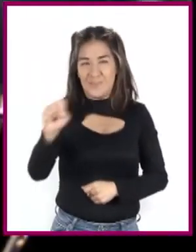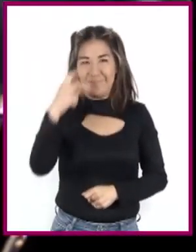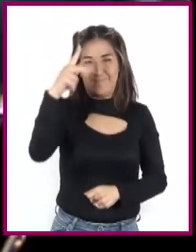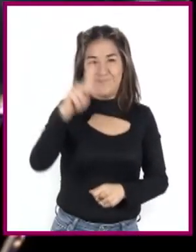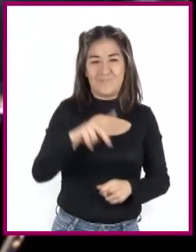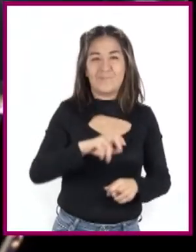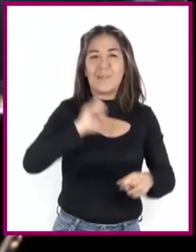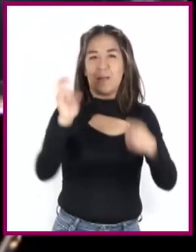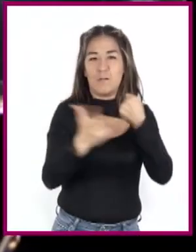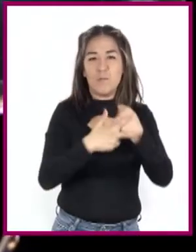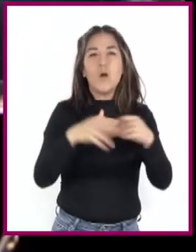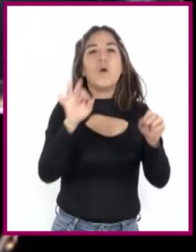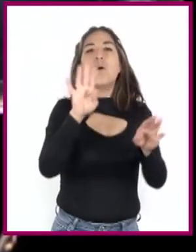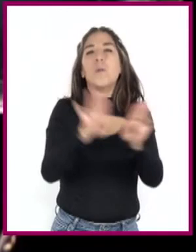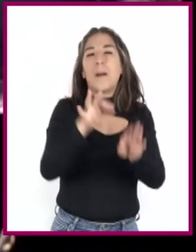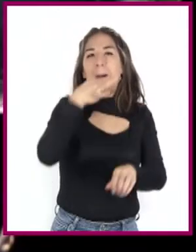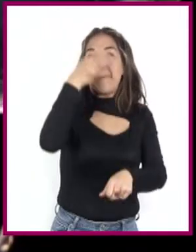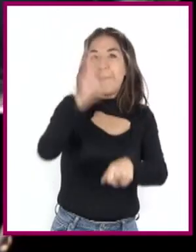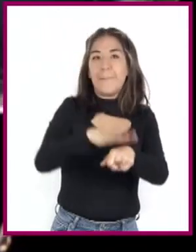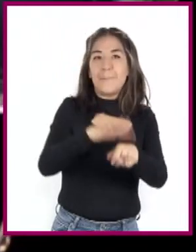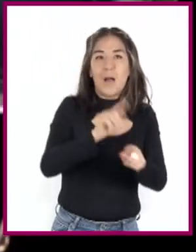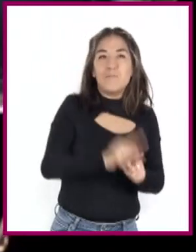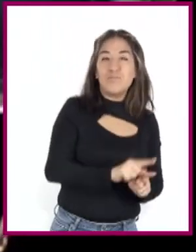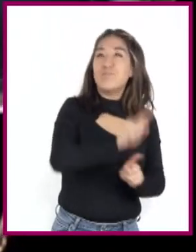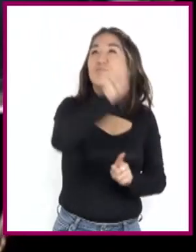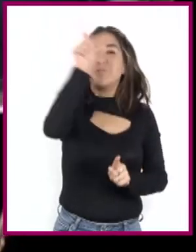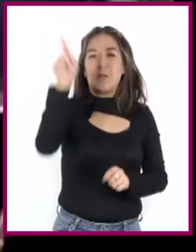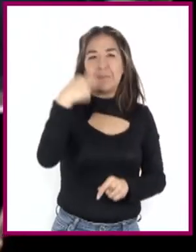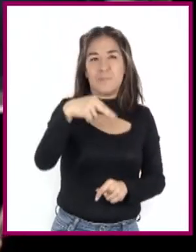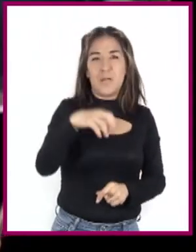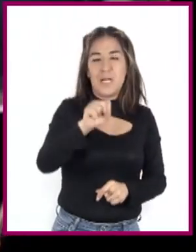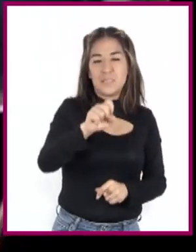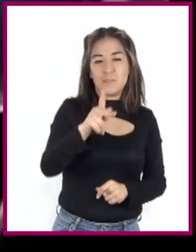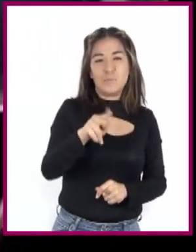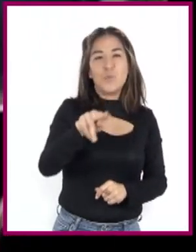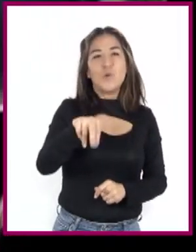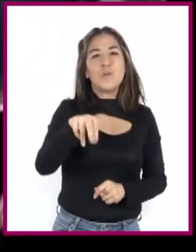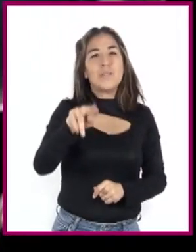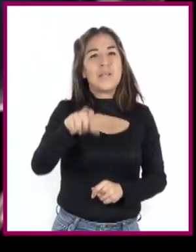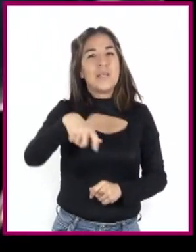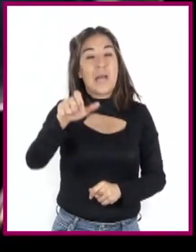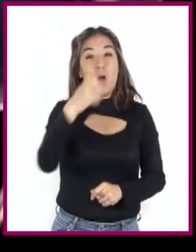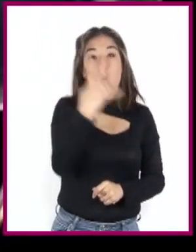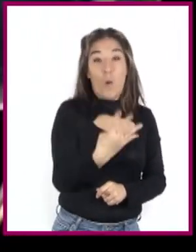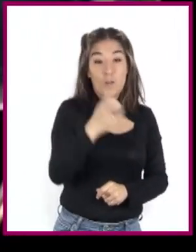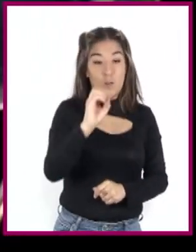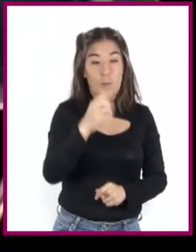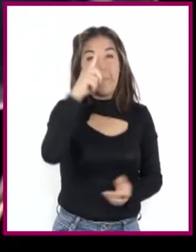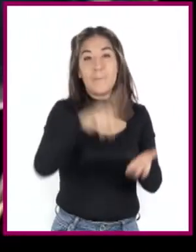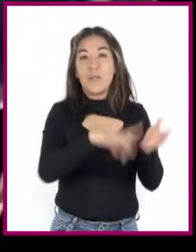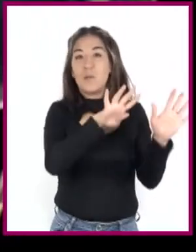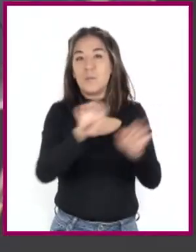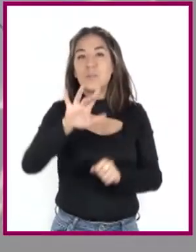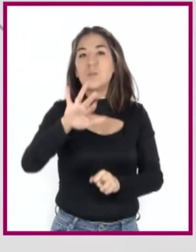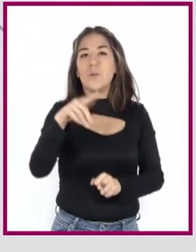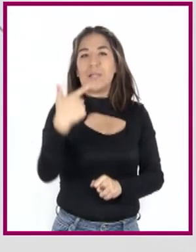espacio el primer satélite artificial, Sputnik 1, el 4 de octubre de